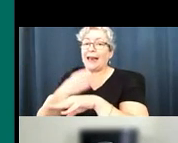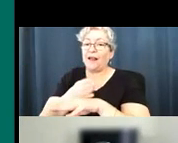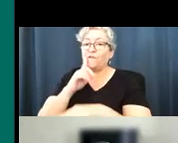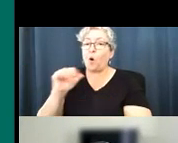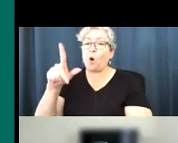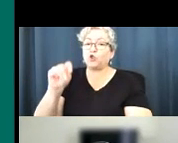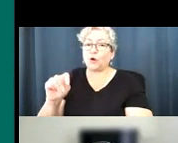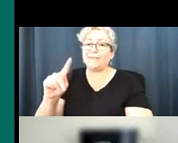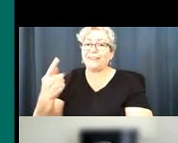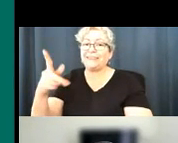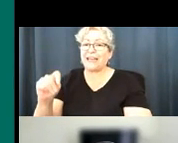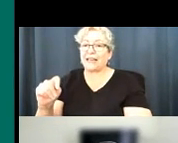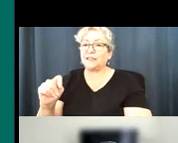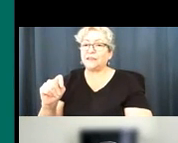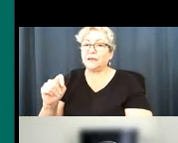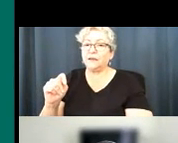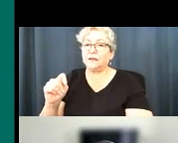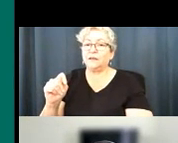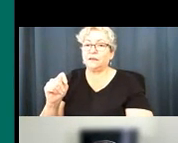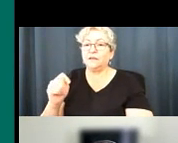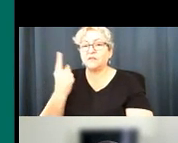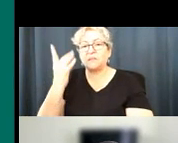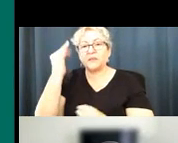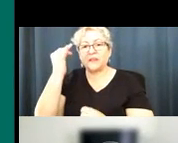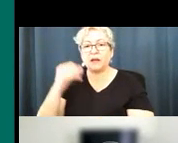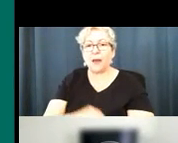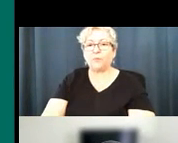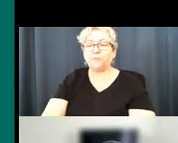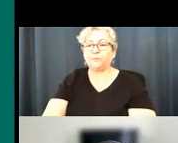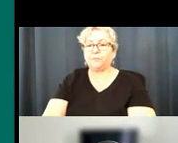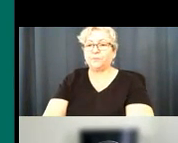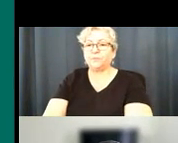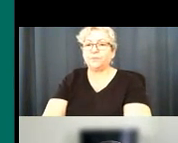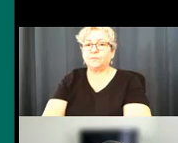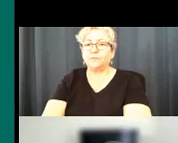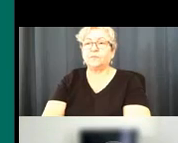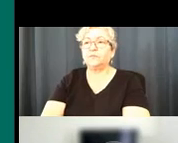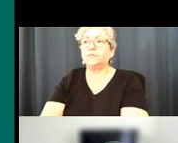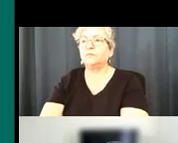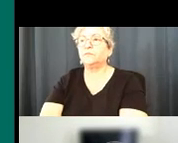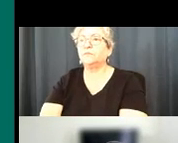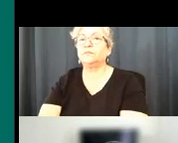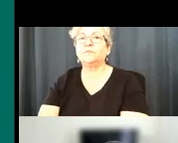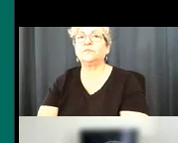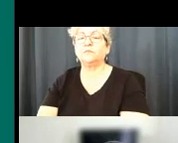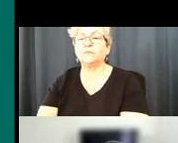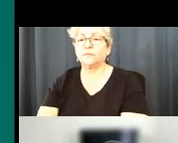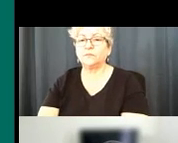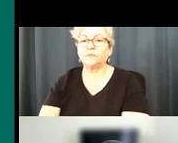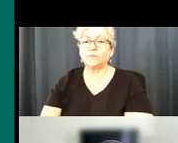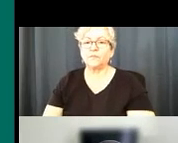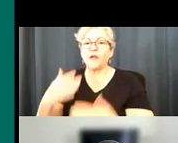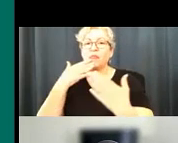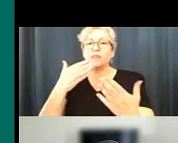mejorar, ya sea por texto alternativo o por narración descriptiva.